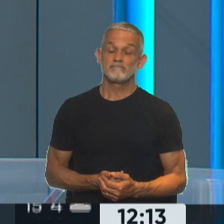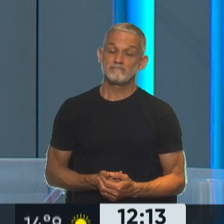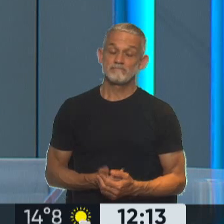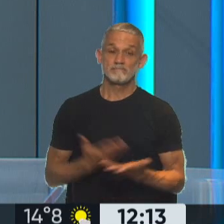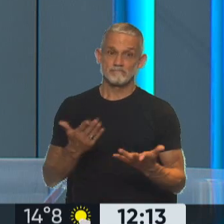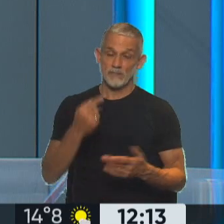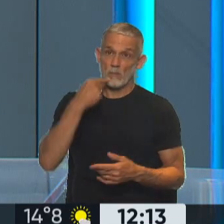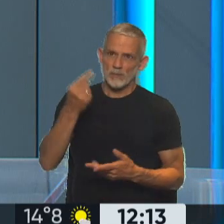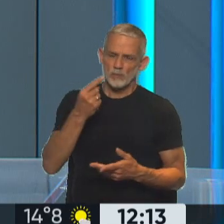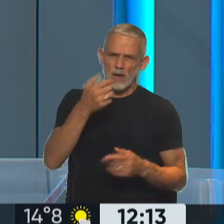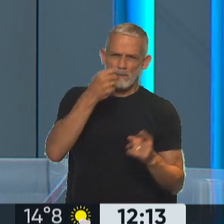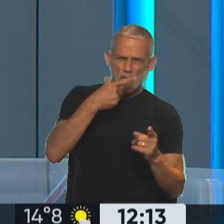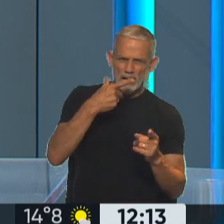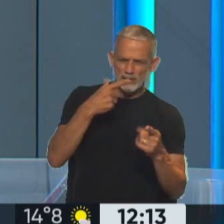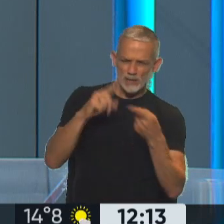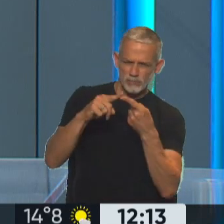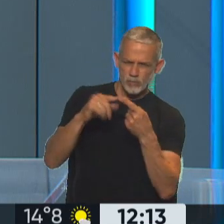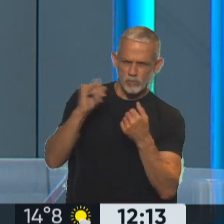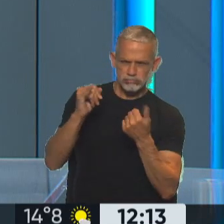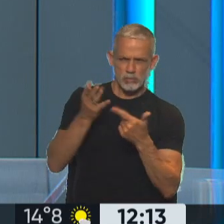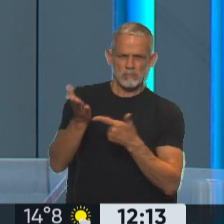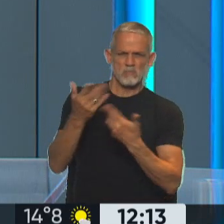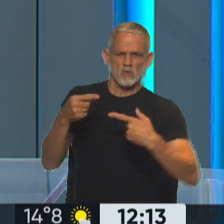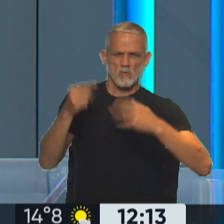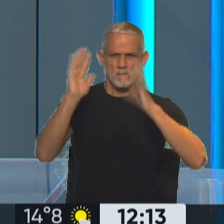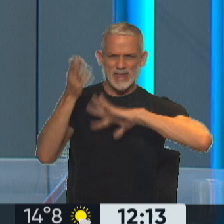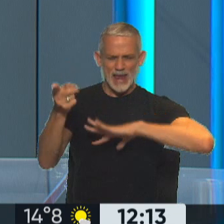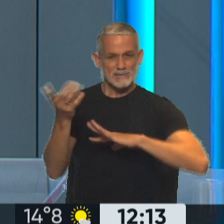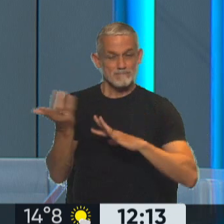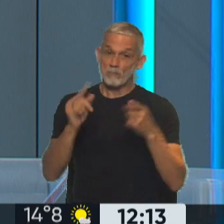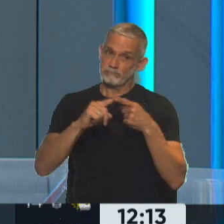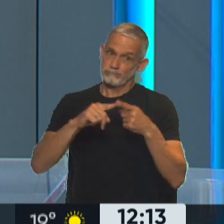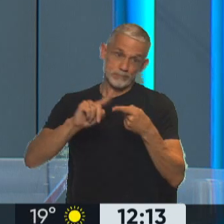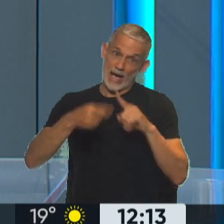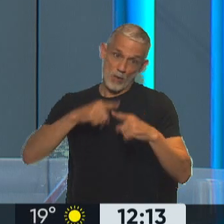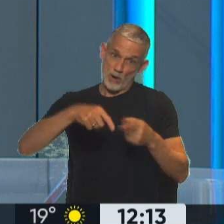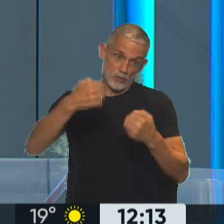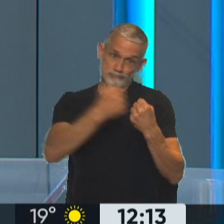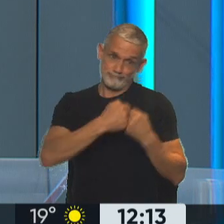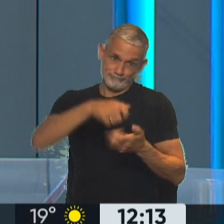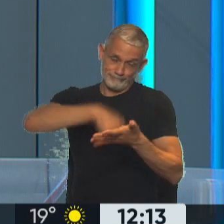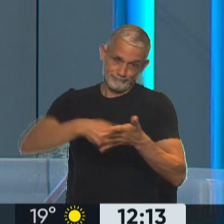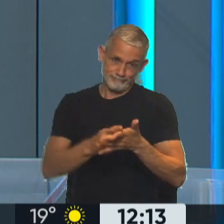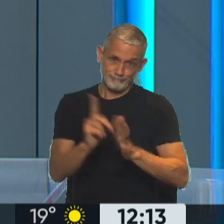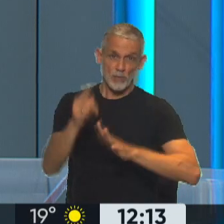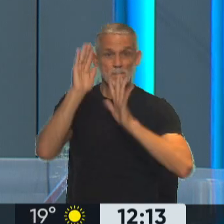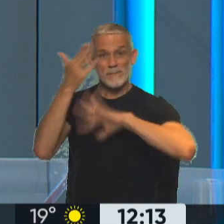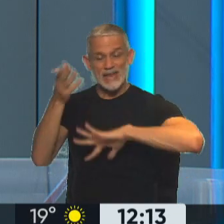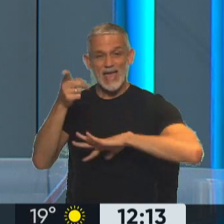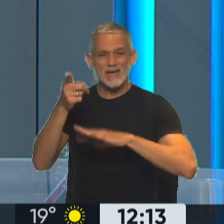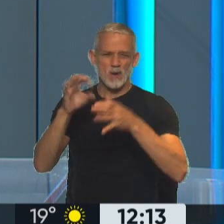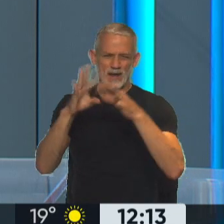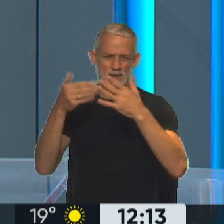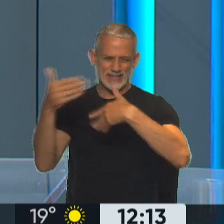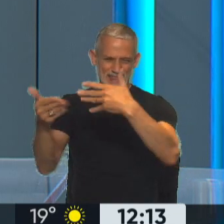Y claro, esa es la pregunta. ¿Macri condiciona a Milei? Esto está vinculado, claro, con el pacto que firmaron Javier Milei, candidato a presidente por la Libertad